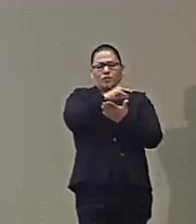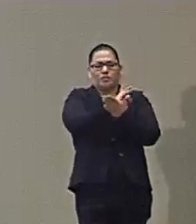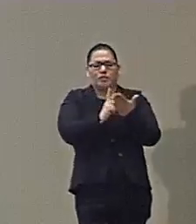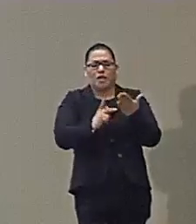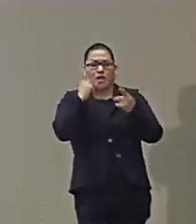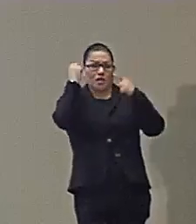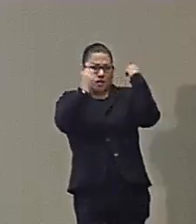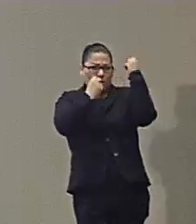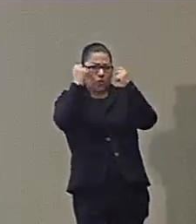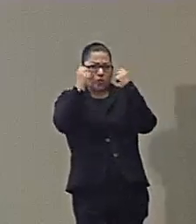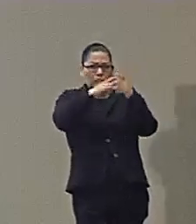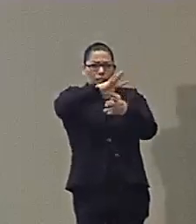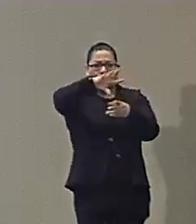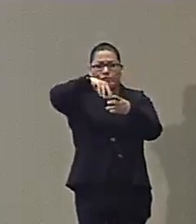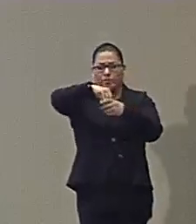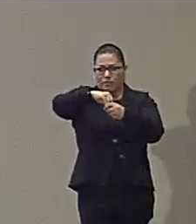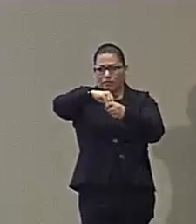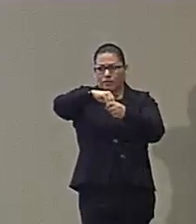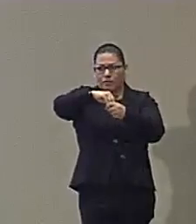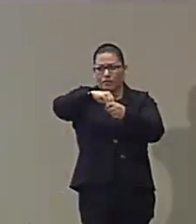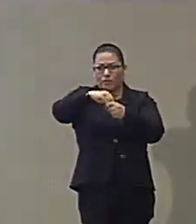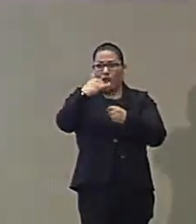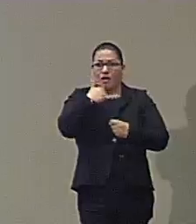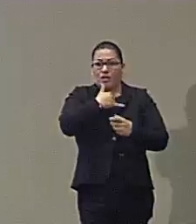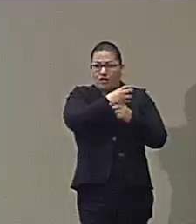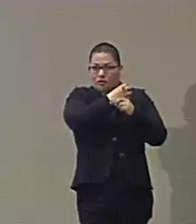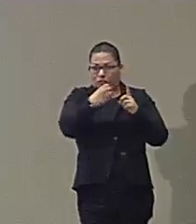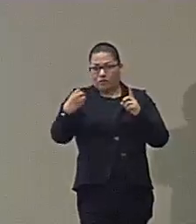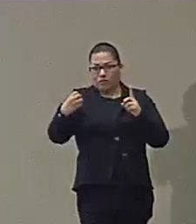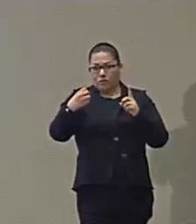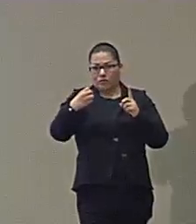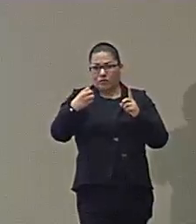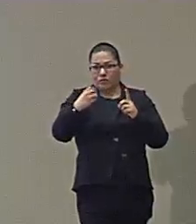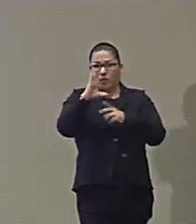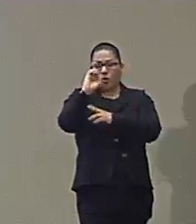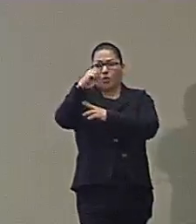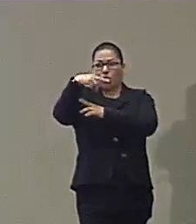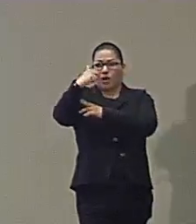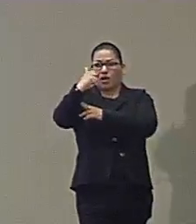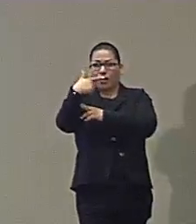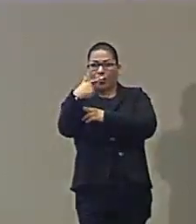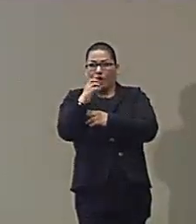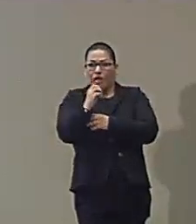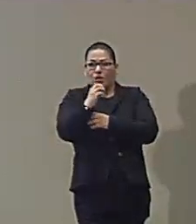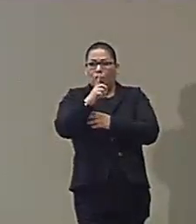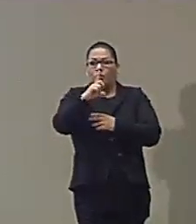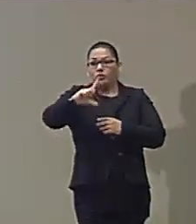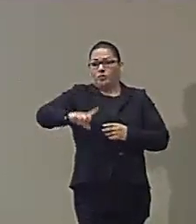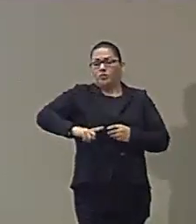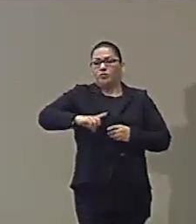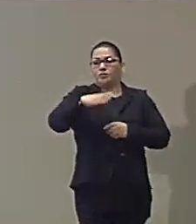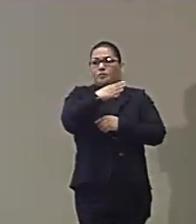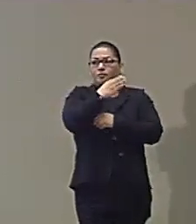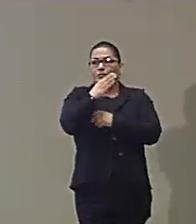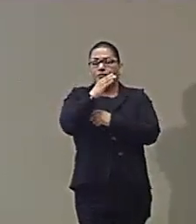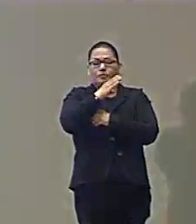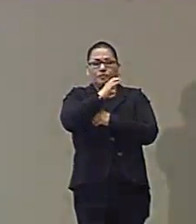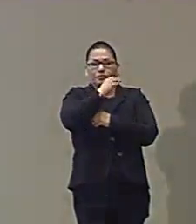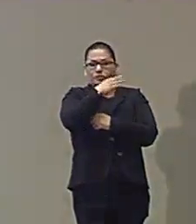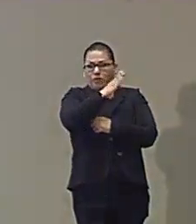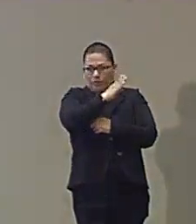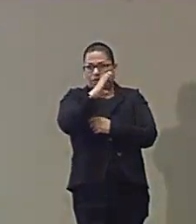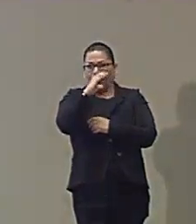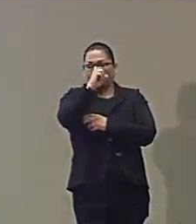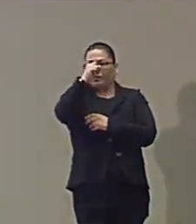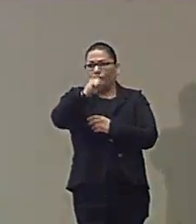turismo incluyente como coordinador de la comisión de turismo de conago y como gobernador de baja california sur celebro